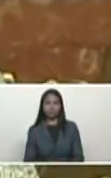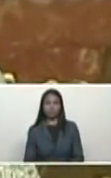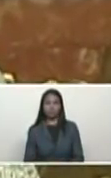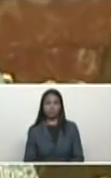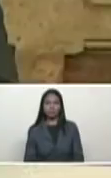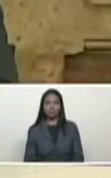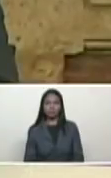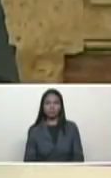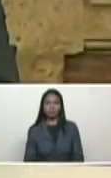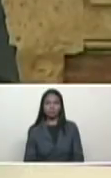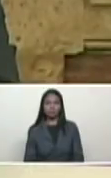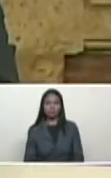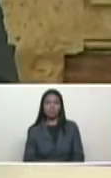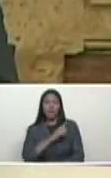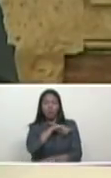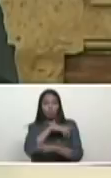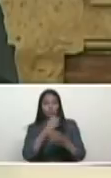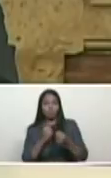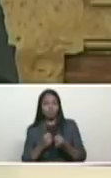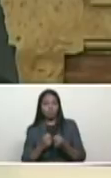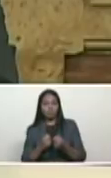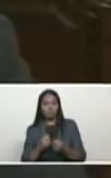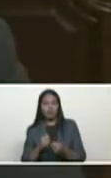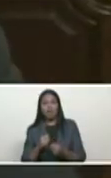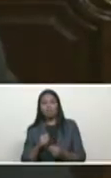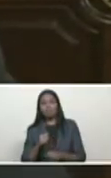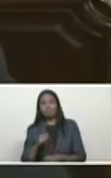el poder ciudadano